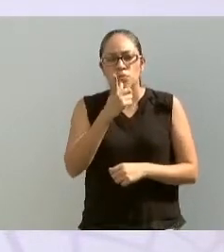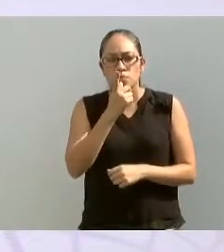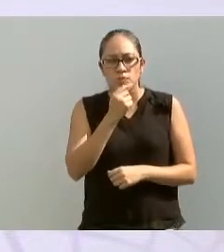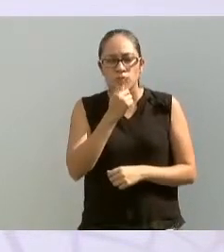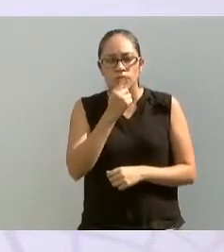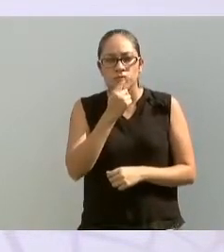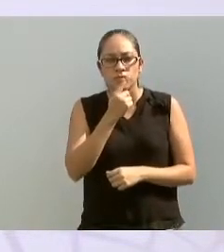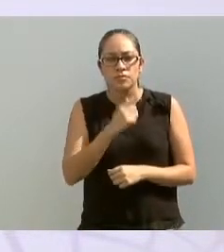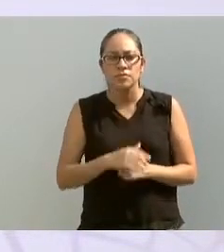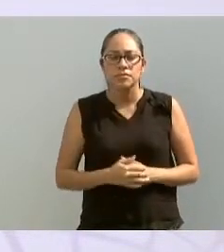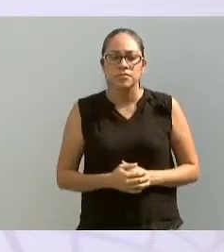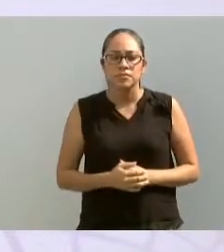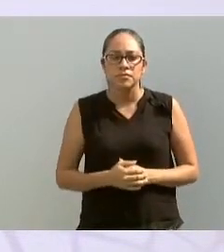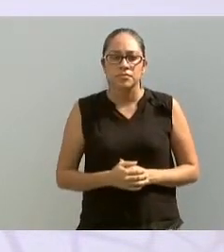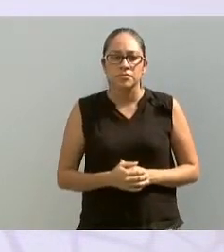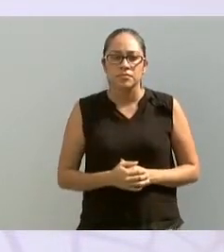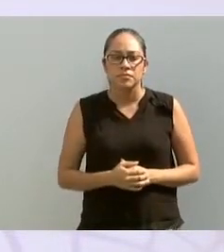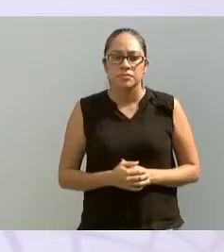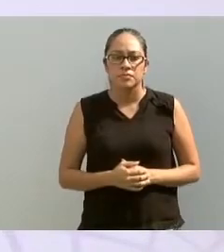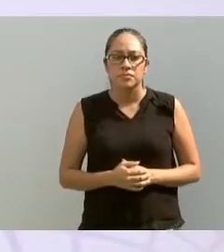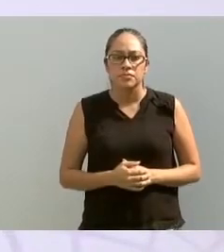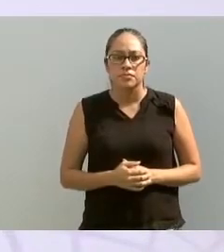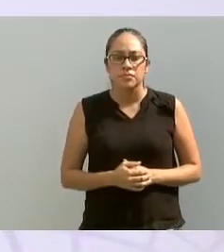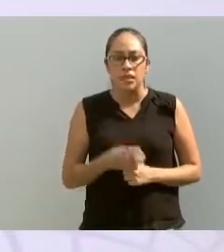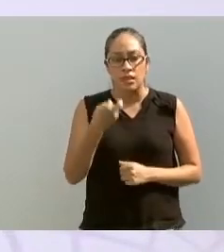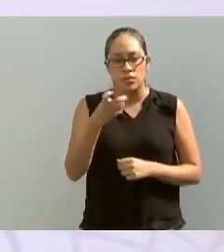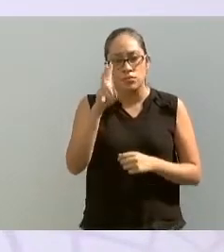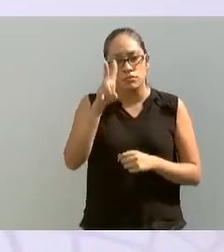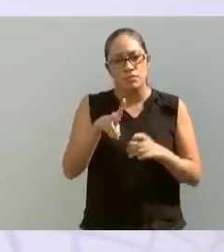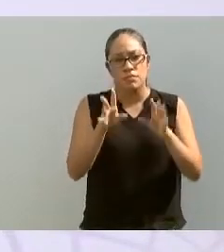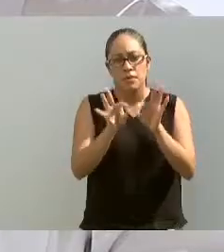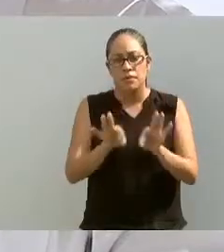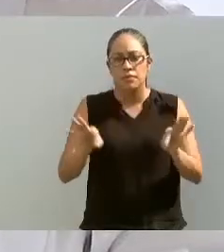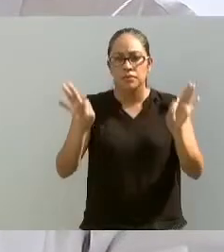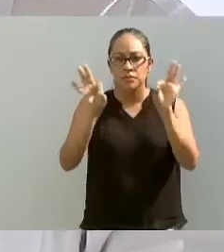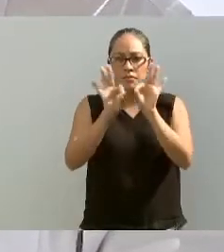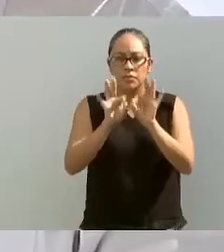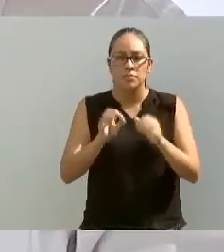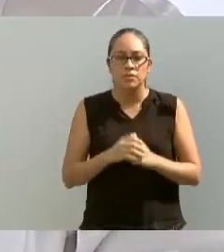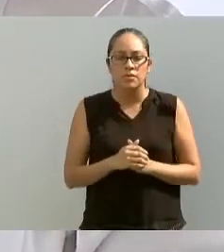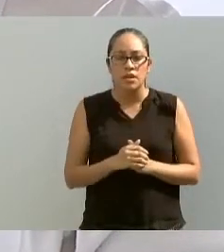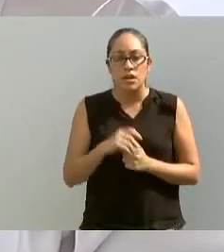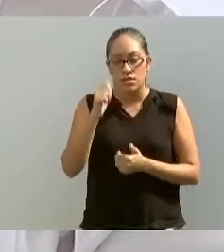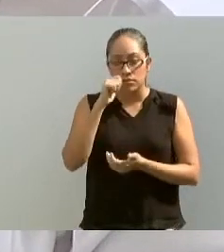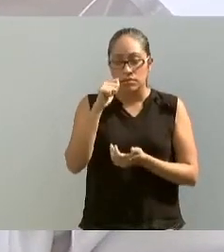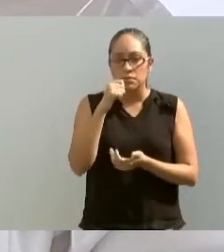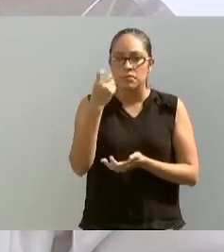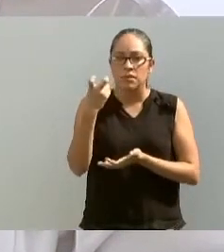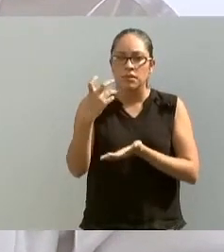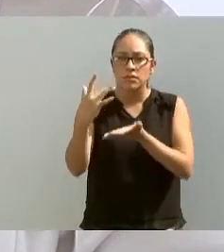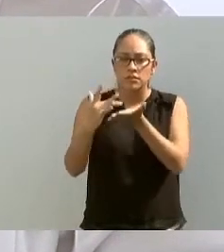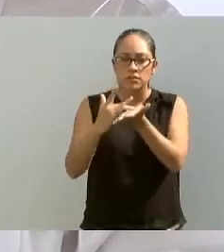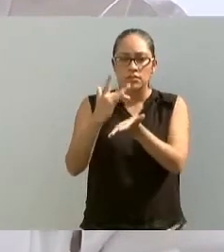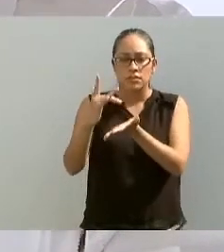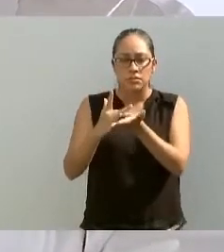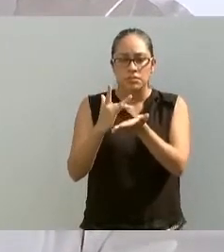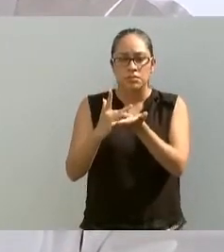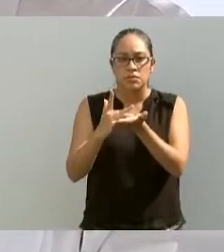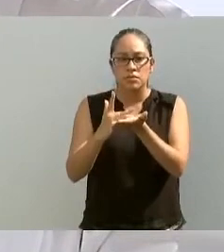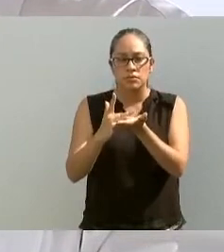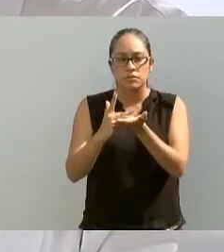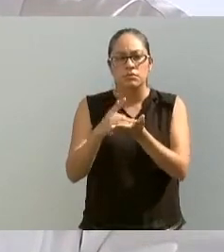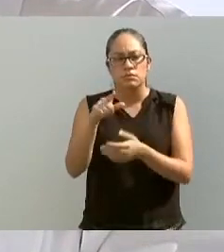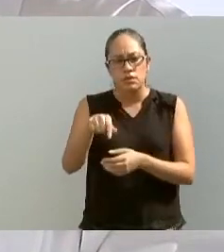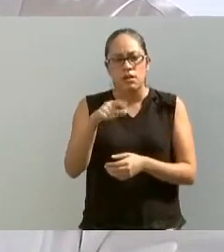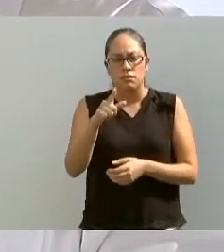Eso ha sido fundamental, el contar con la Secretaría de